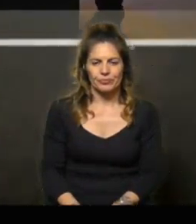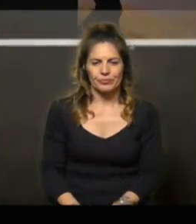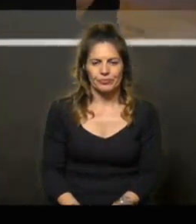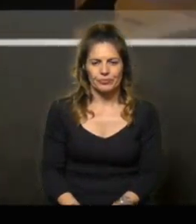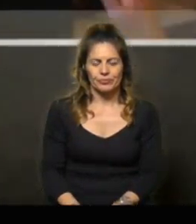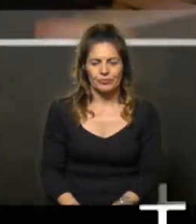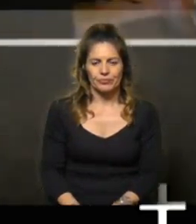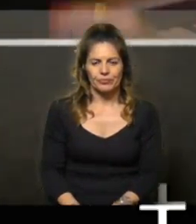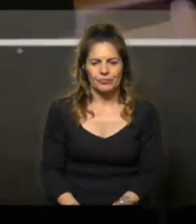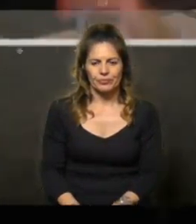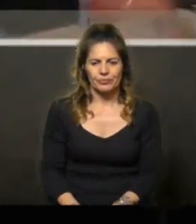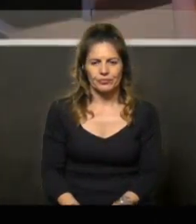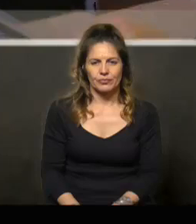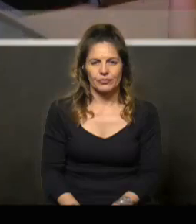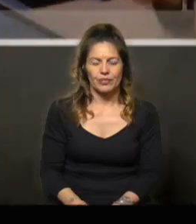presid